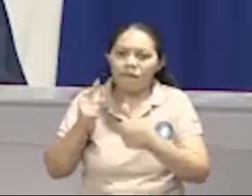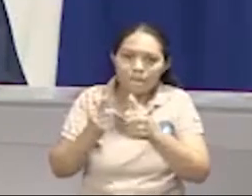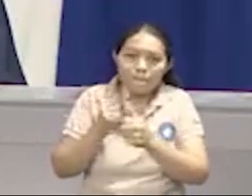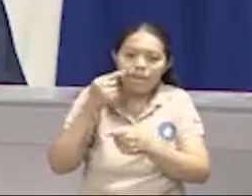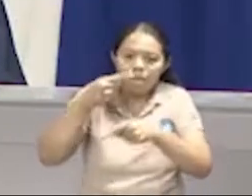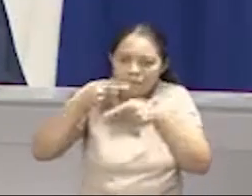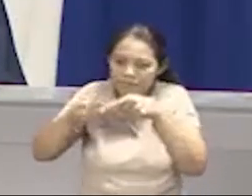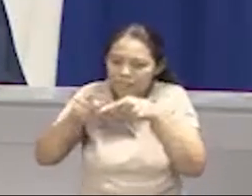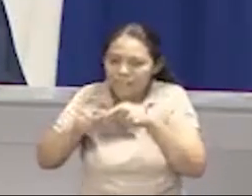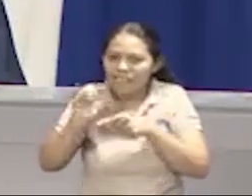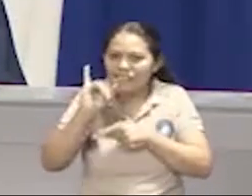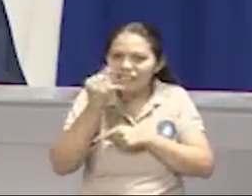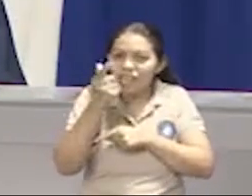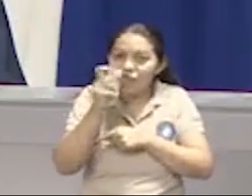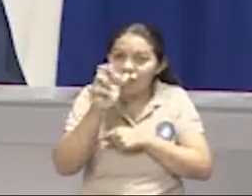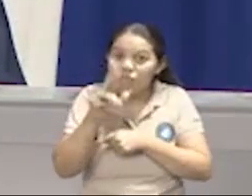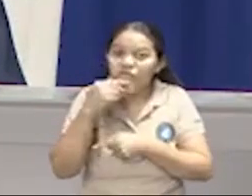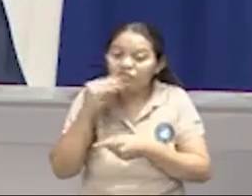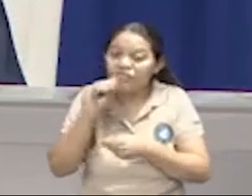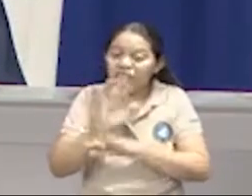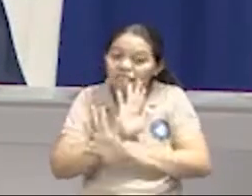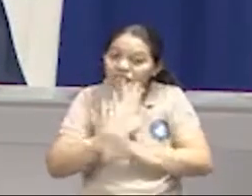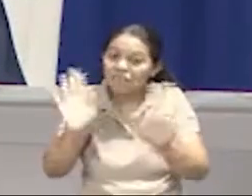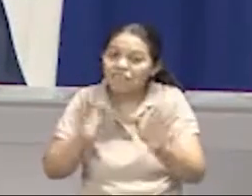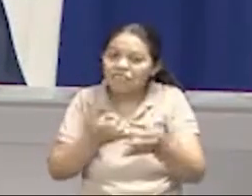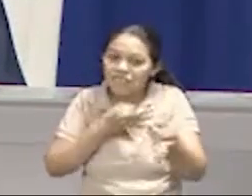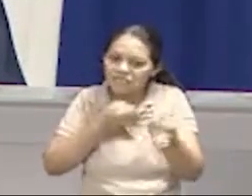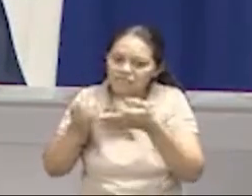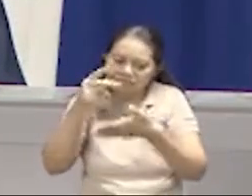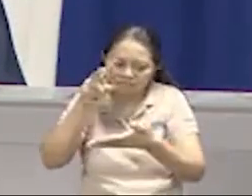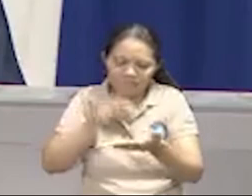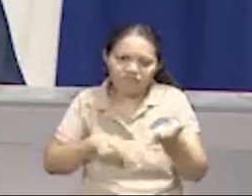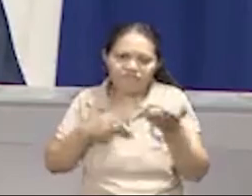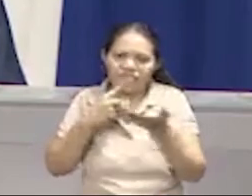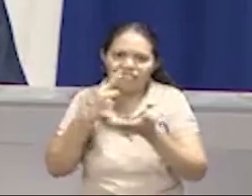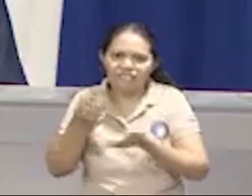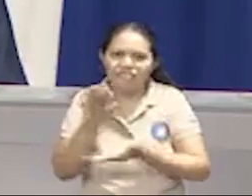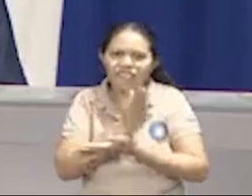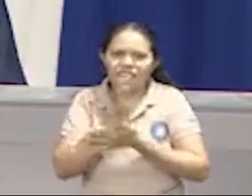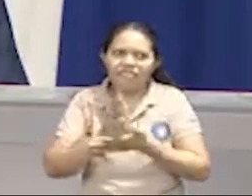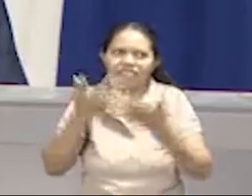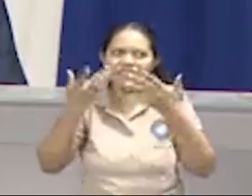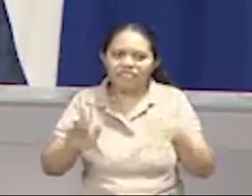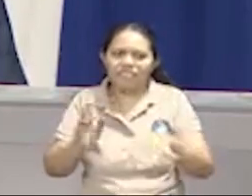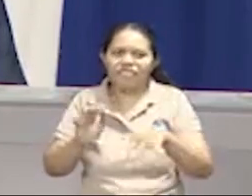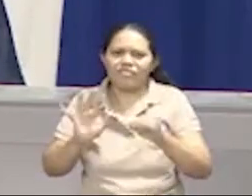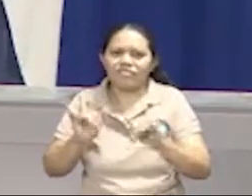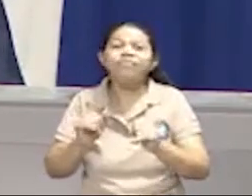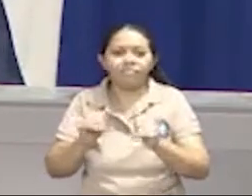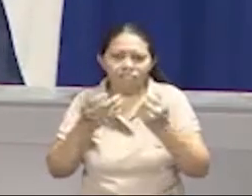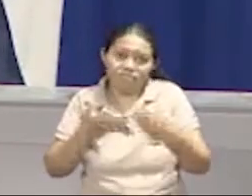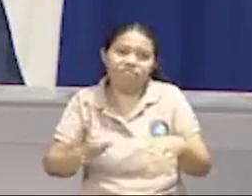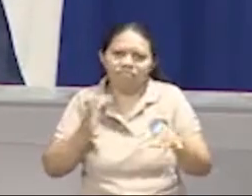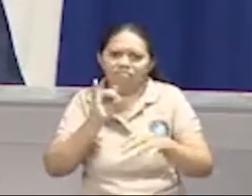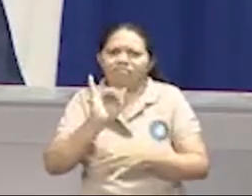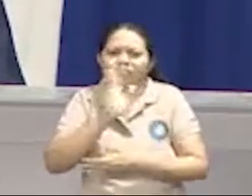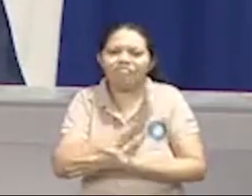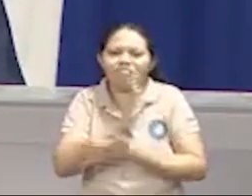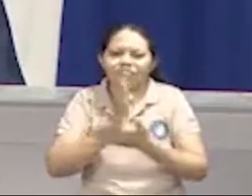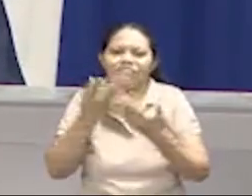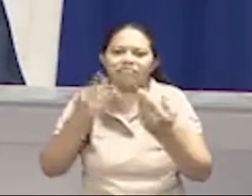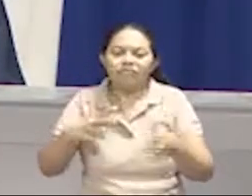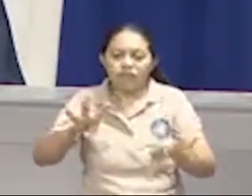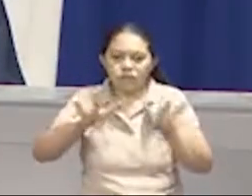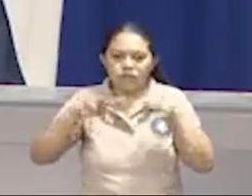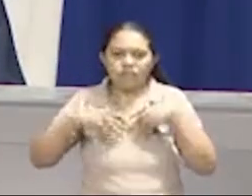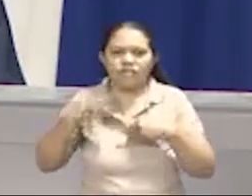de seguro de acuerdo con los acuerdos de seguro de riesgo de exportación, el pago en el país de importación de los